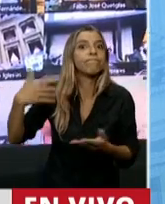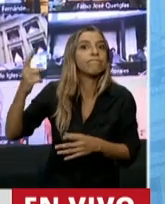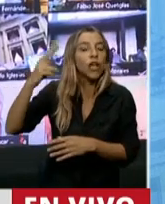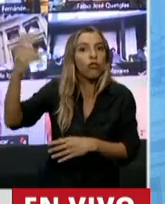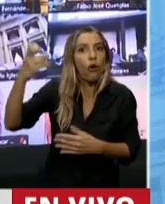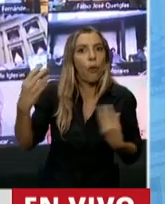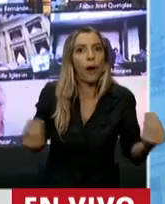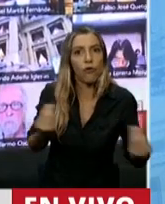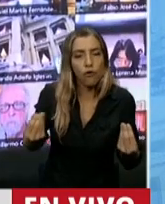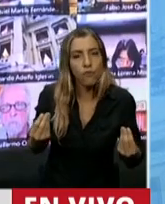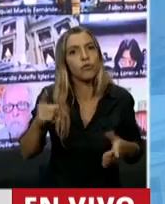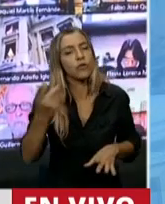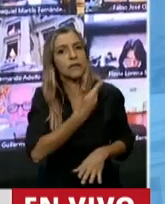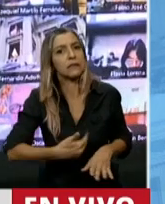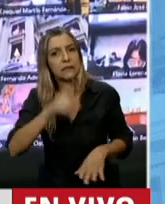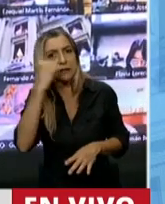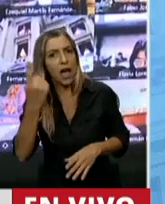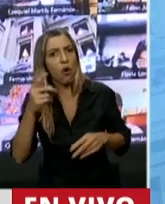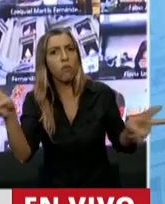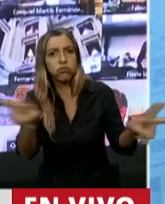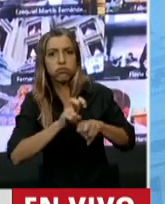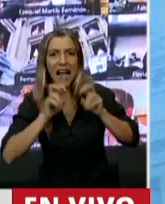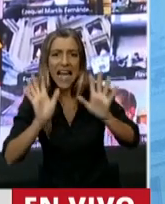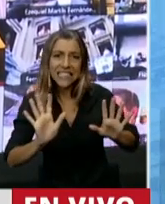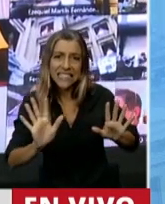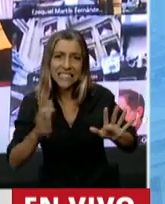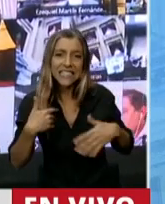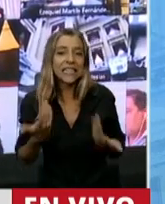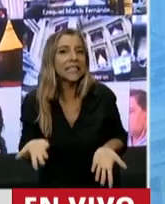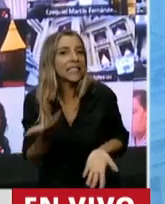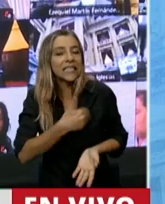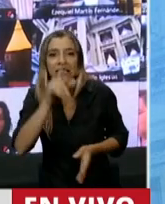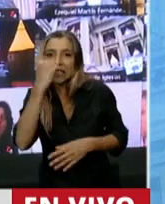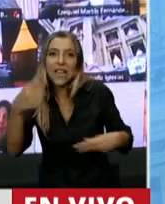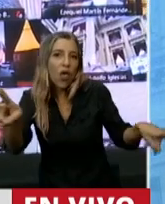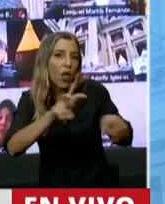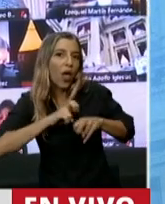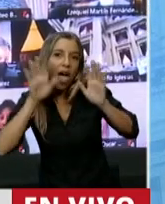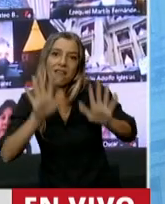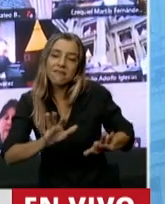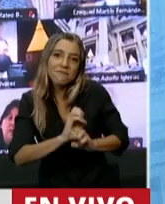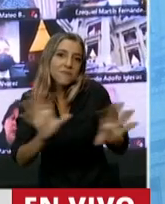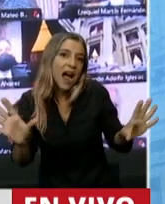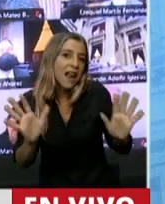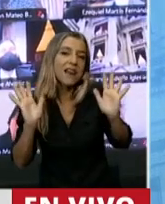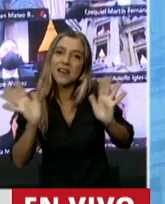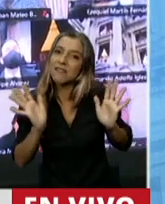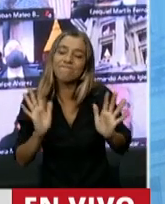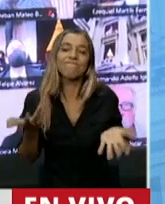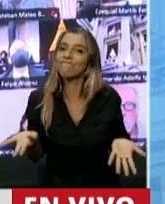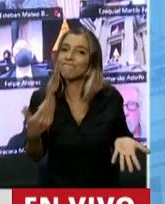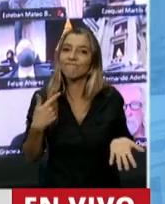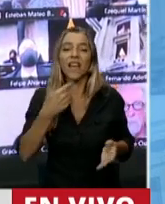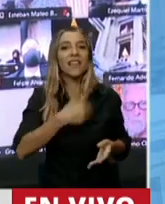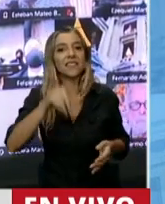Diputado, porque el Estado, puede ir redondeando. Sí, claro. Porque el Estado está recaudando mal. Porque el Estado le está sacando un poquito hoy a